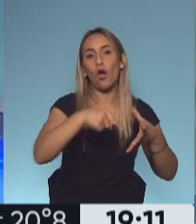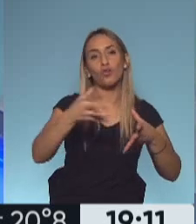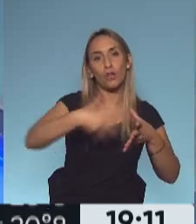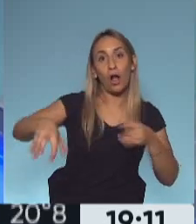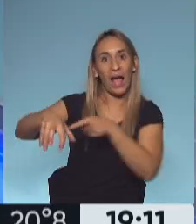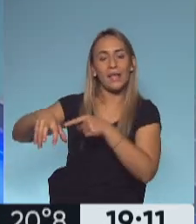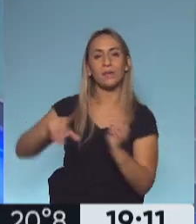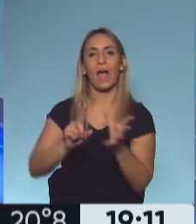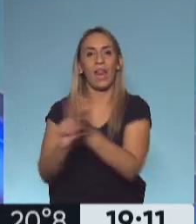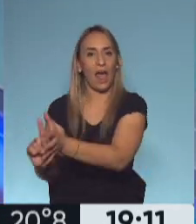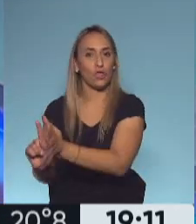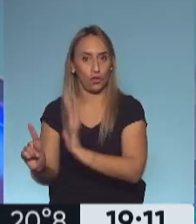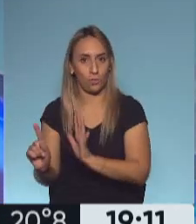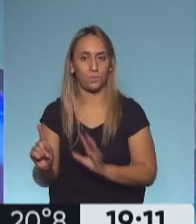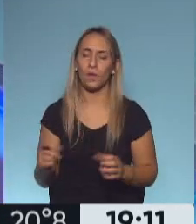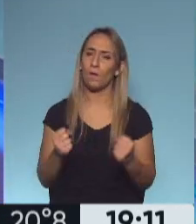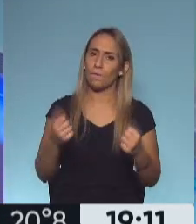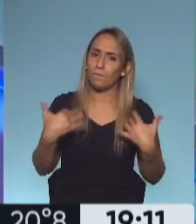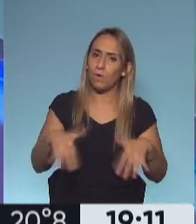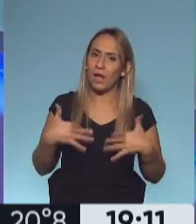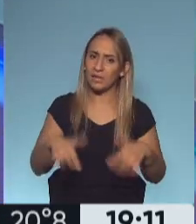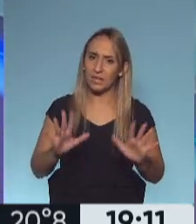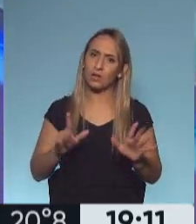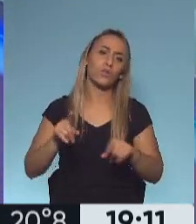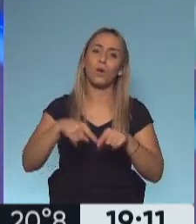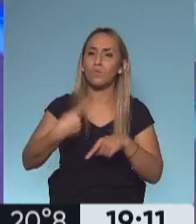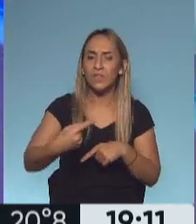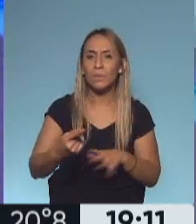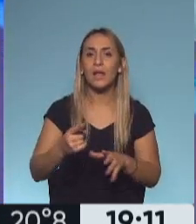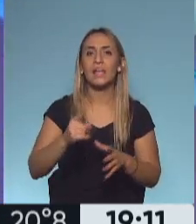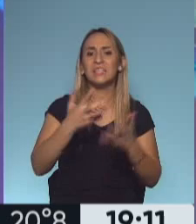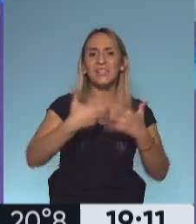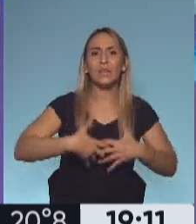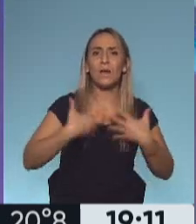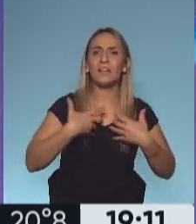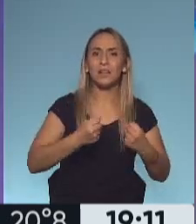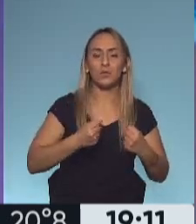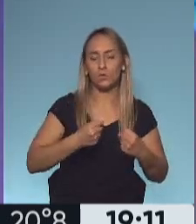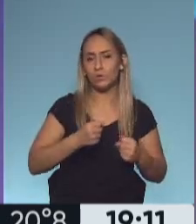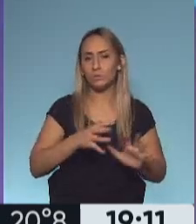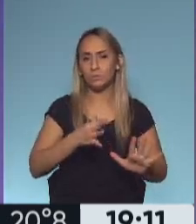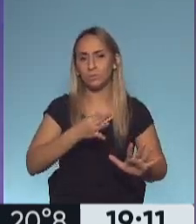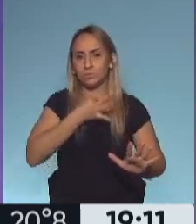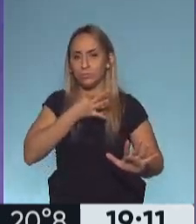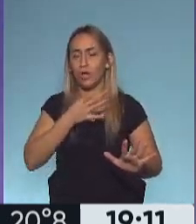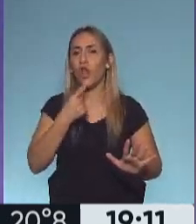decía Bisotti. Sí, con frases fuertes, como siempre, ¿no? El sistema de salud está en tensión, no habla de colapso, pero sí habla de esos términos que vienen